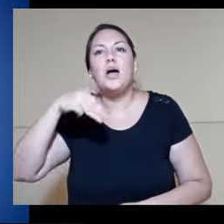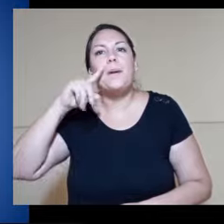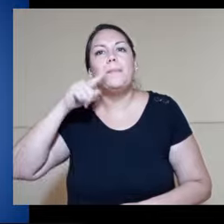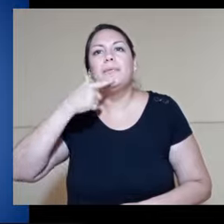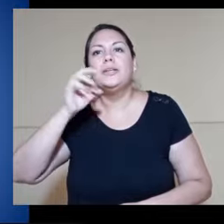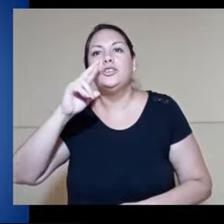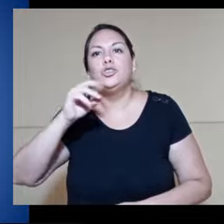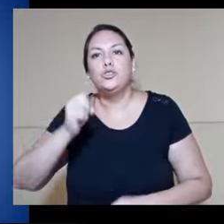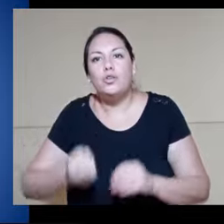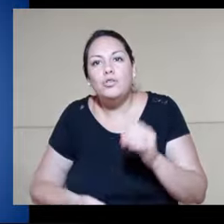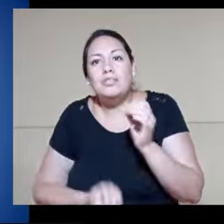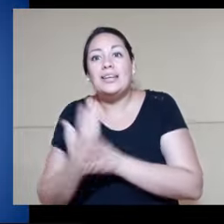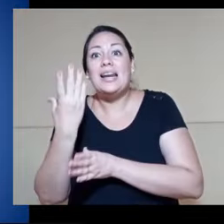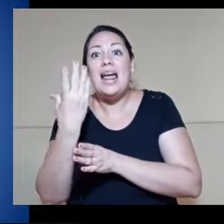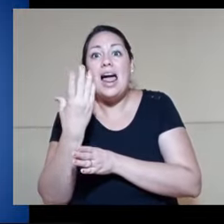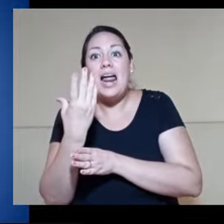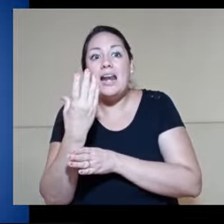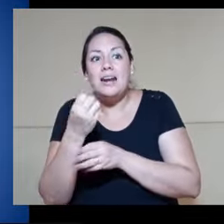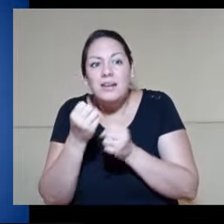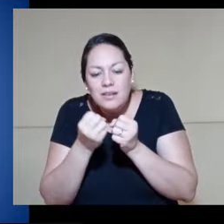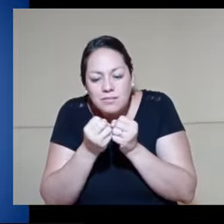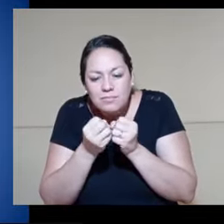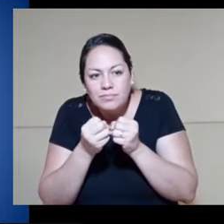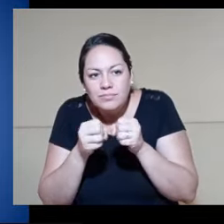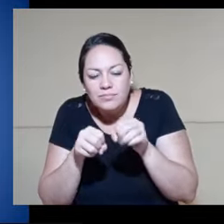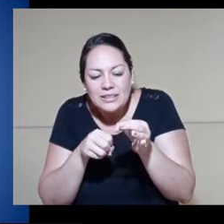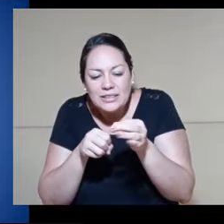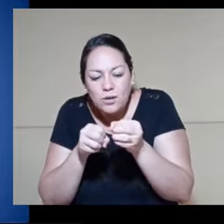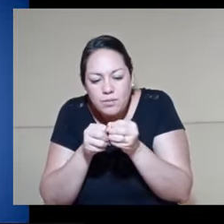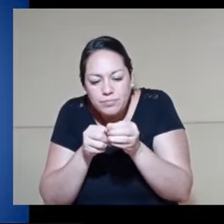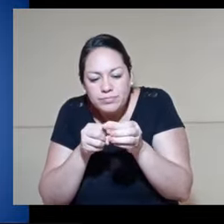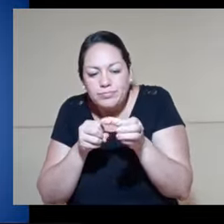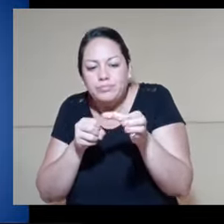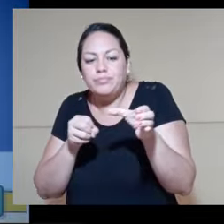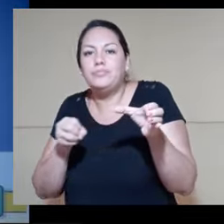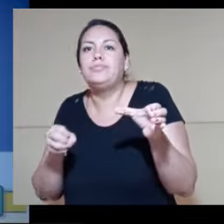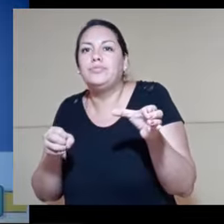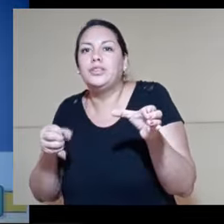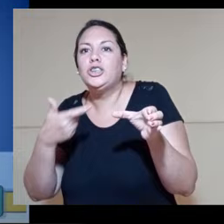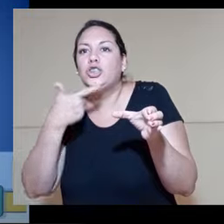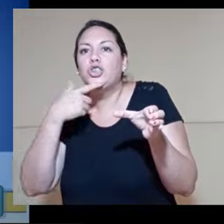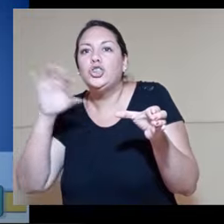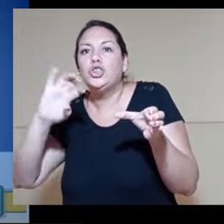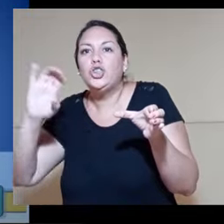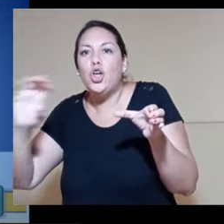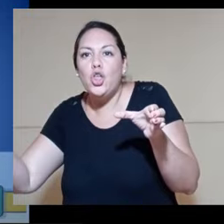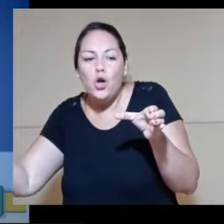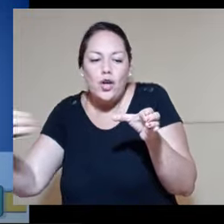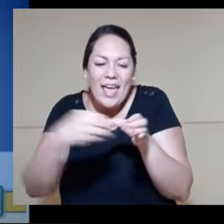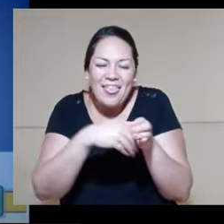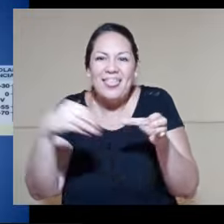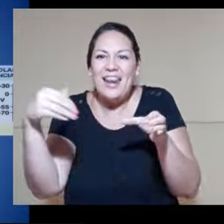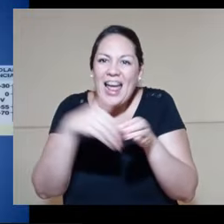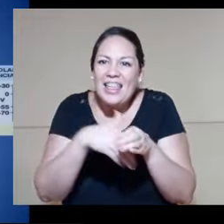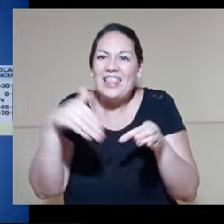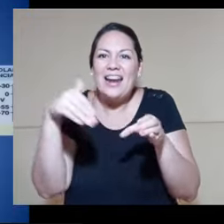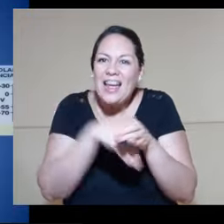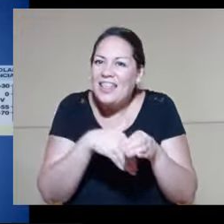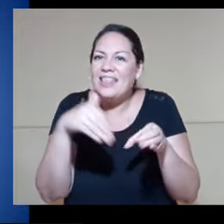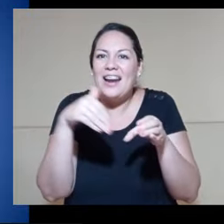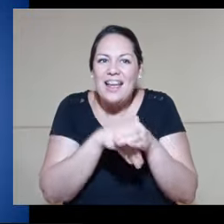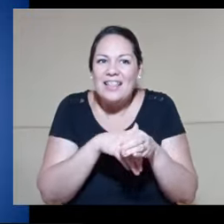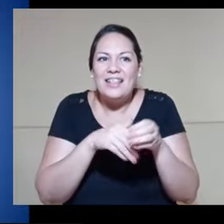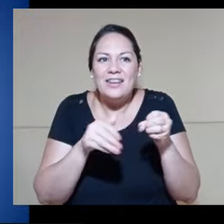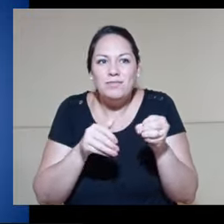neurotransmisor-receptor, se abren los canales de sodio y empieza a entrar